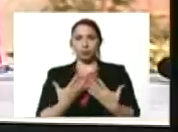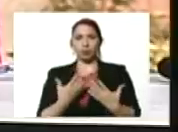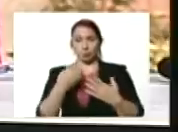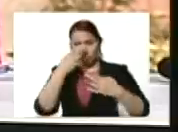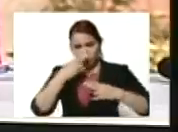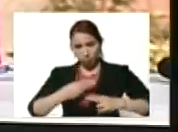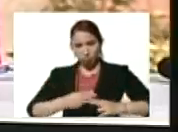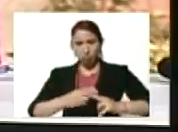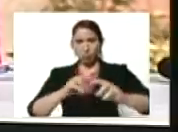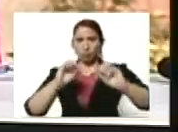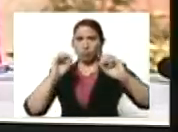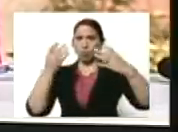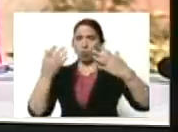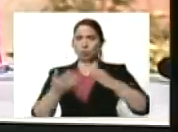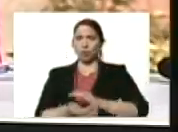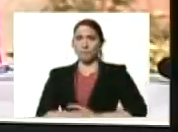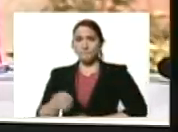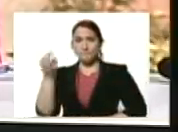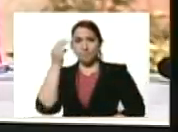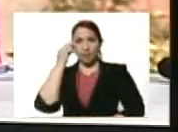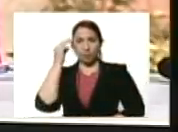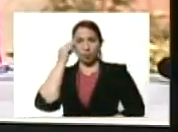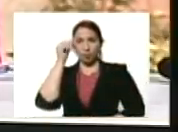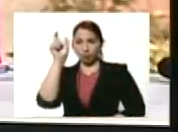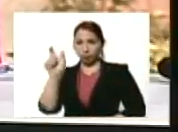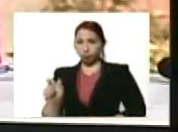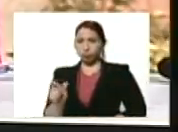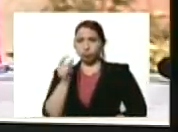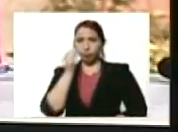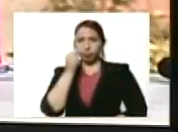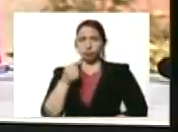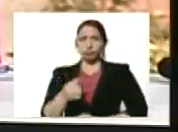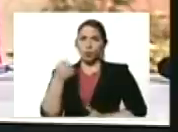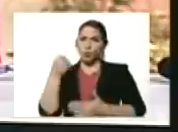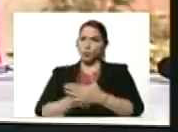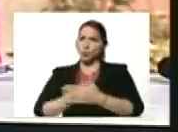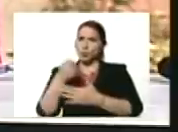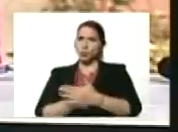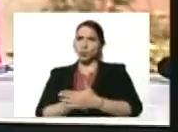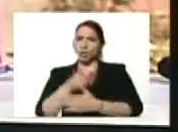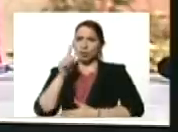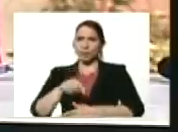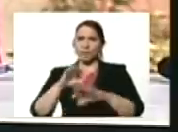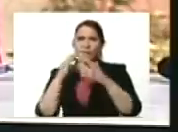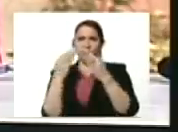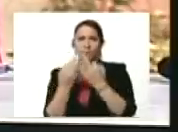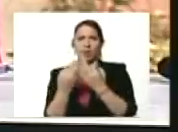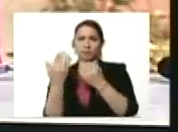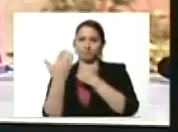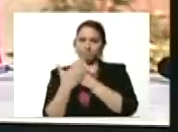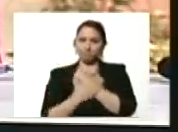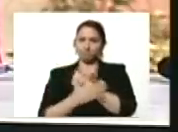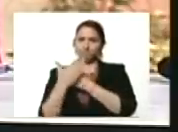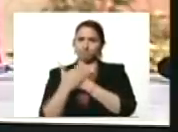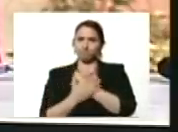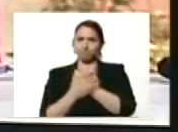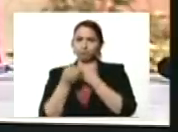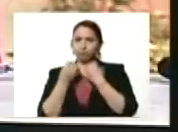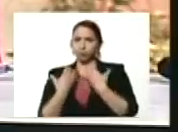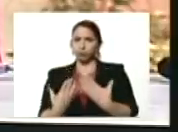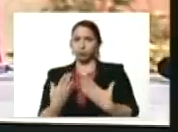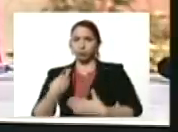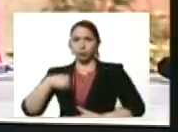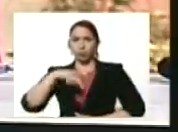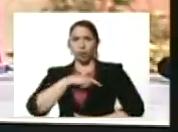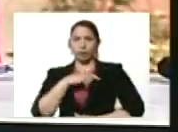y gloria a su memoria, a su lucha y a sus familiares. Bueno,